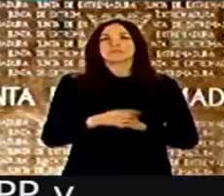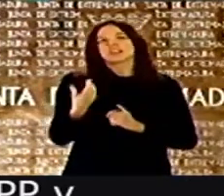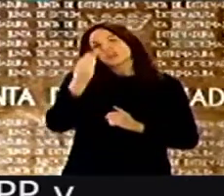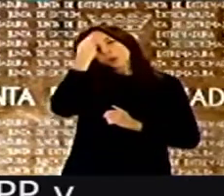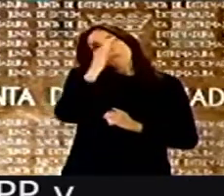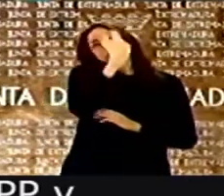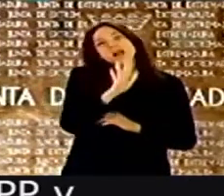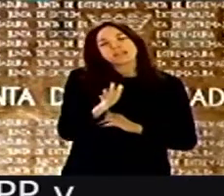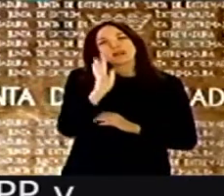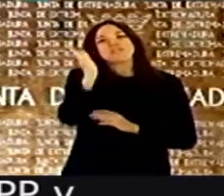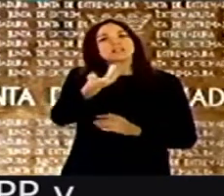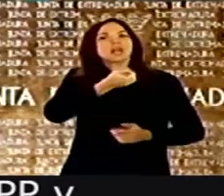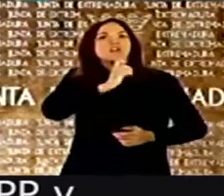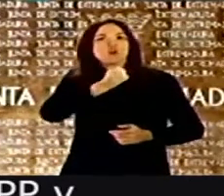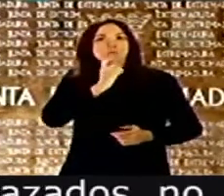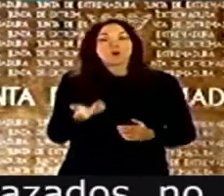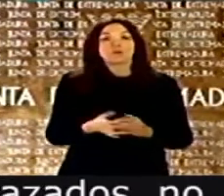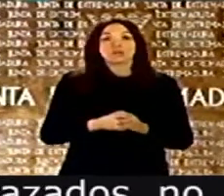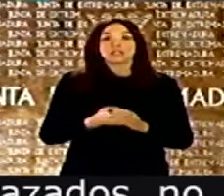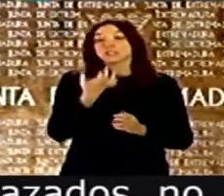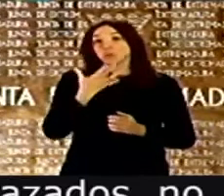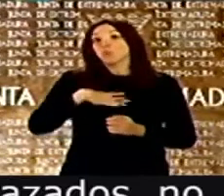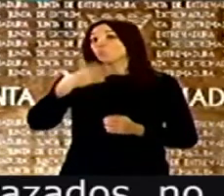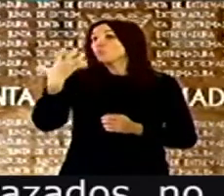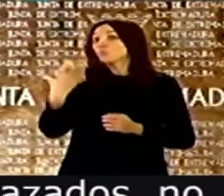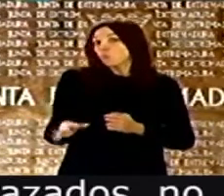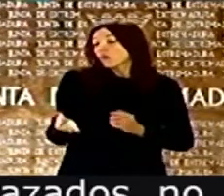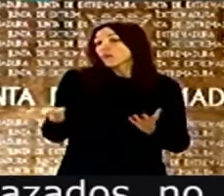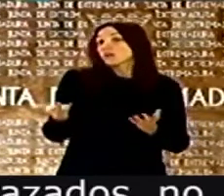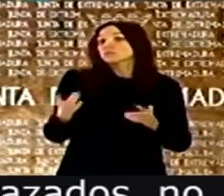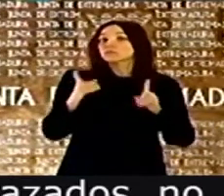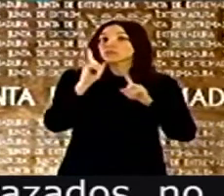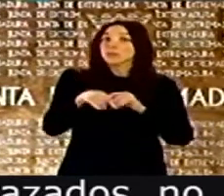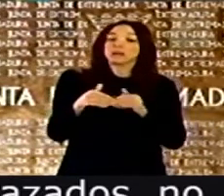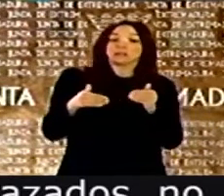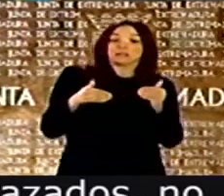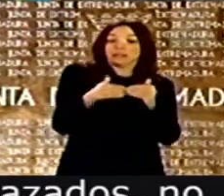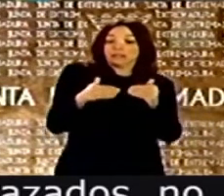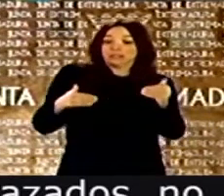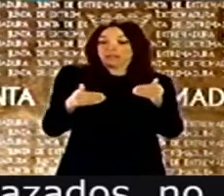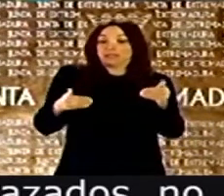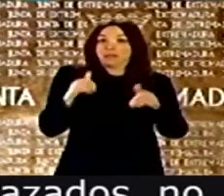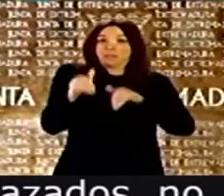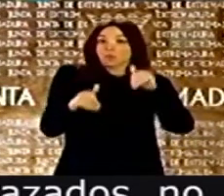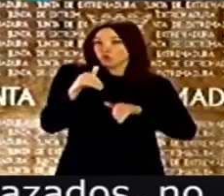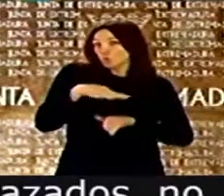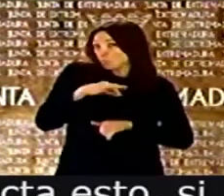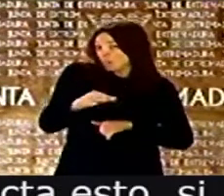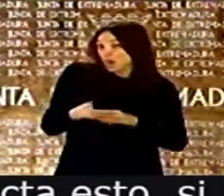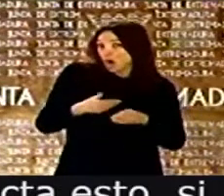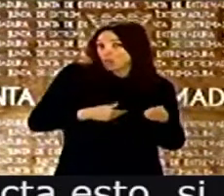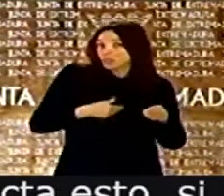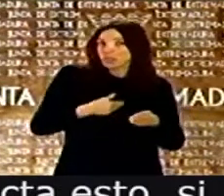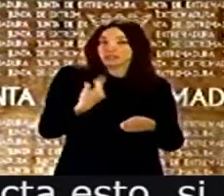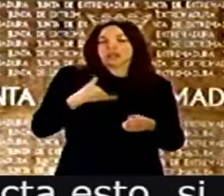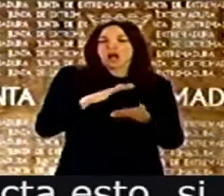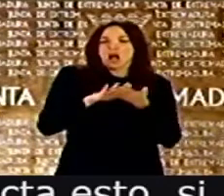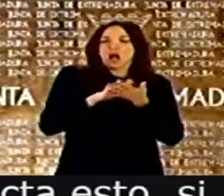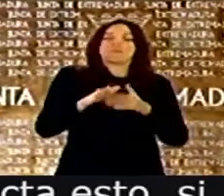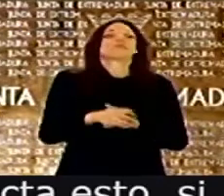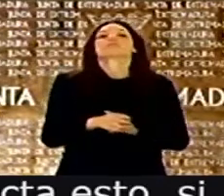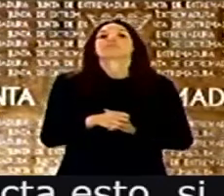cómo afecta esto, si además esto puede provocar pues quizás un adelanto electoral que ya se viene hablando. Me parece, en primer lugar,